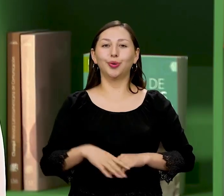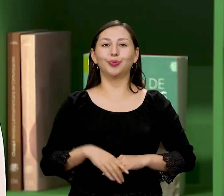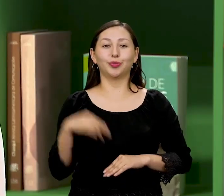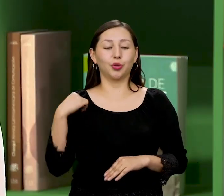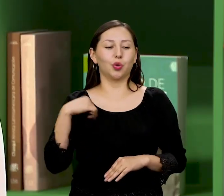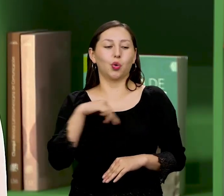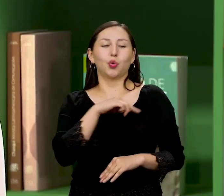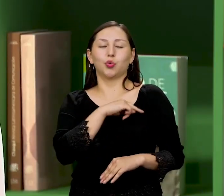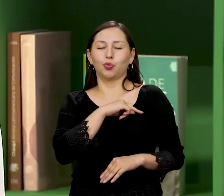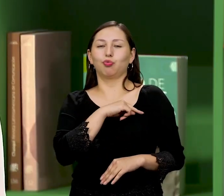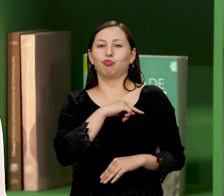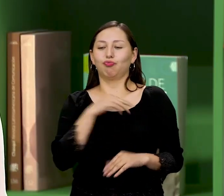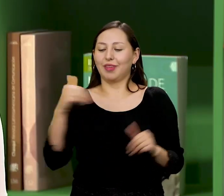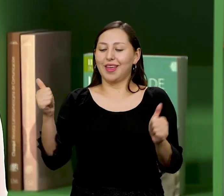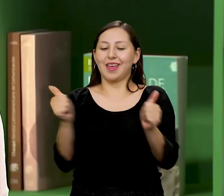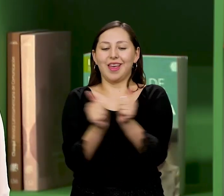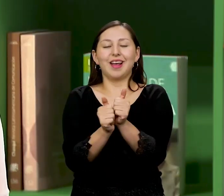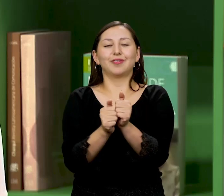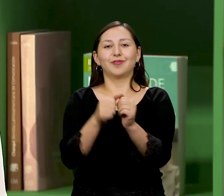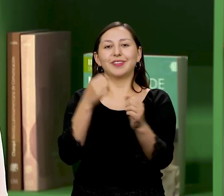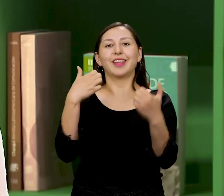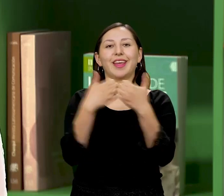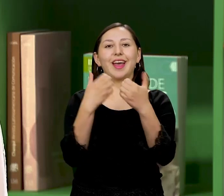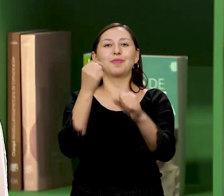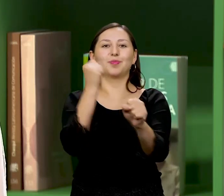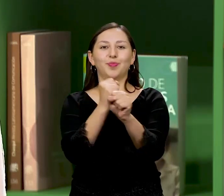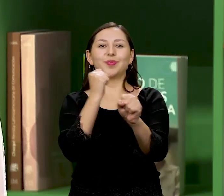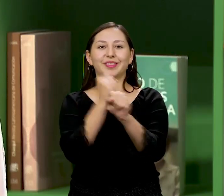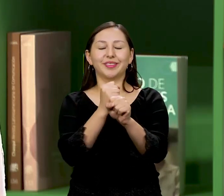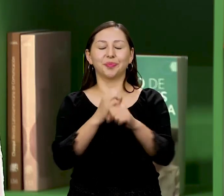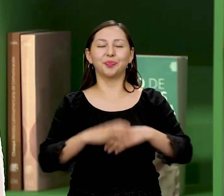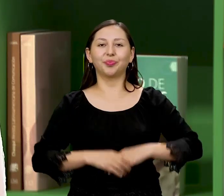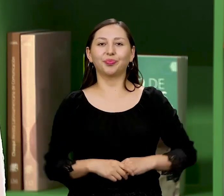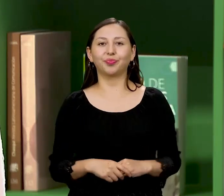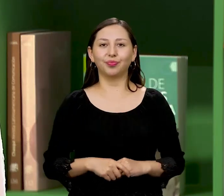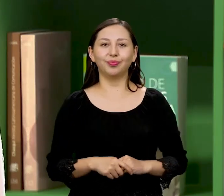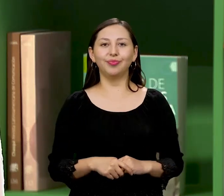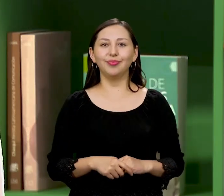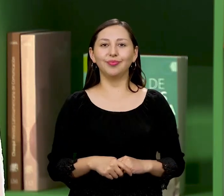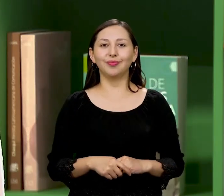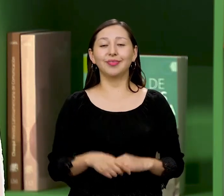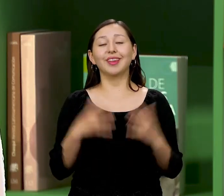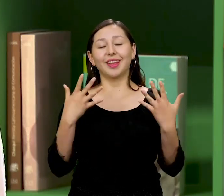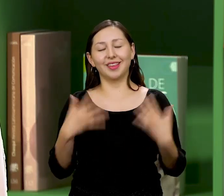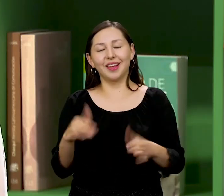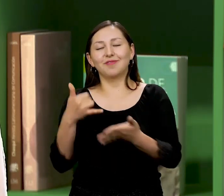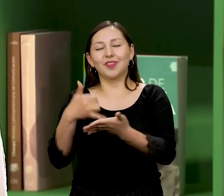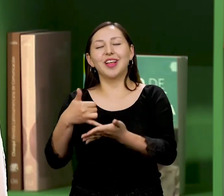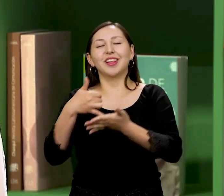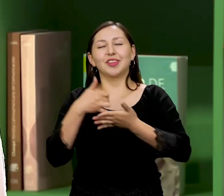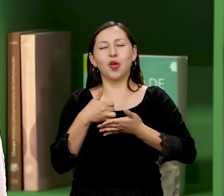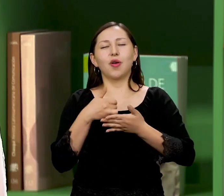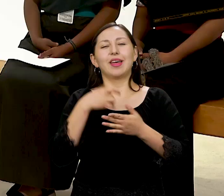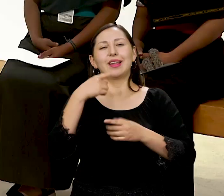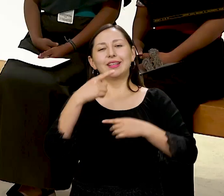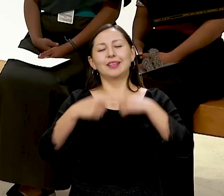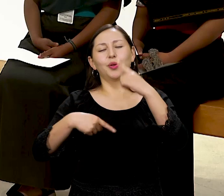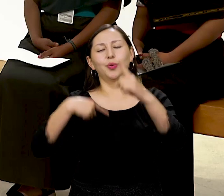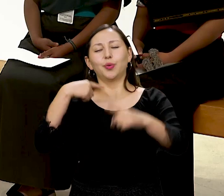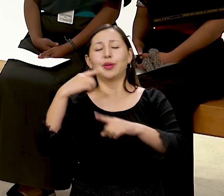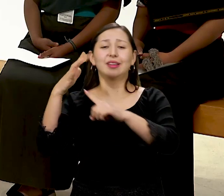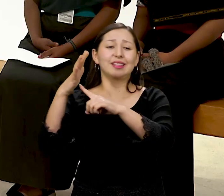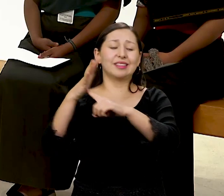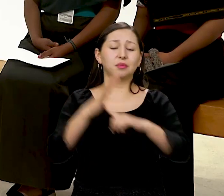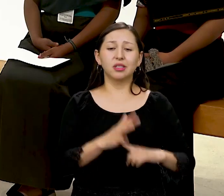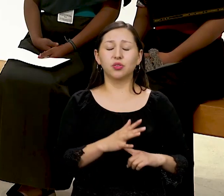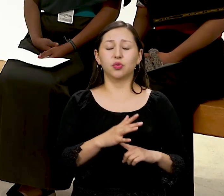de nosotros, no mío. Entonces, todo eso es para llegar hasta donde estoy. He tenido que pasar desde